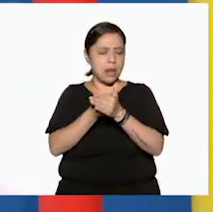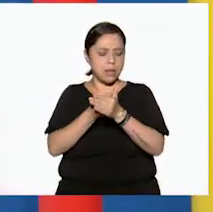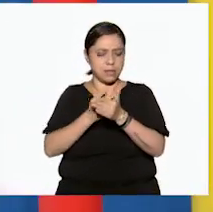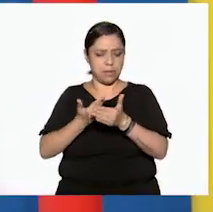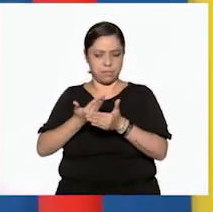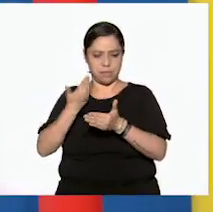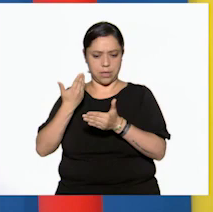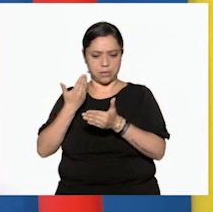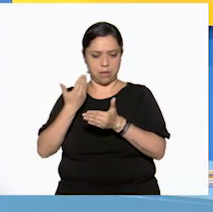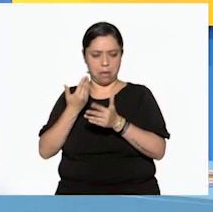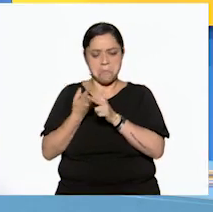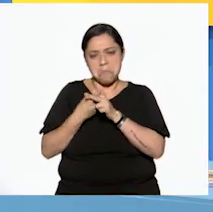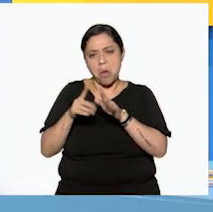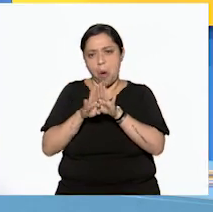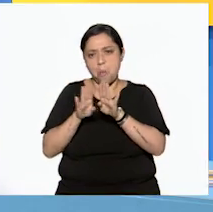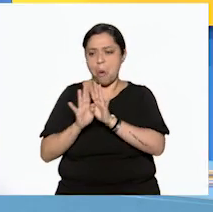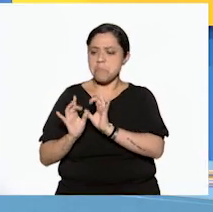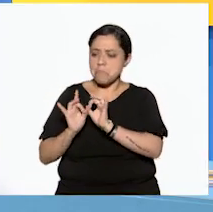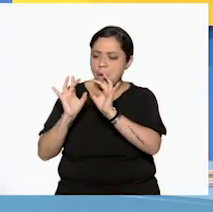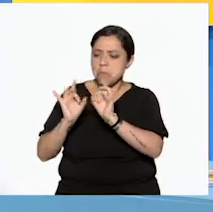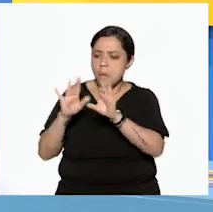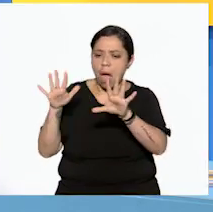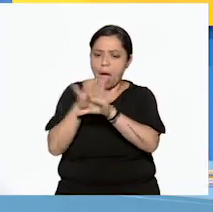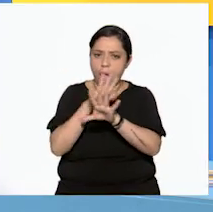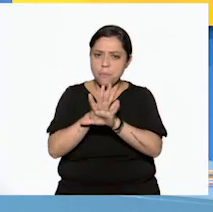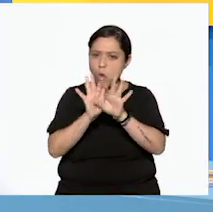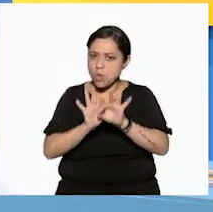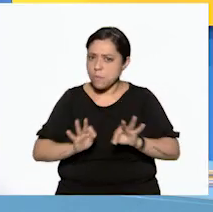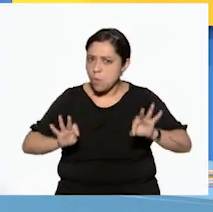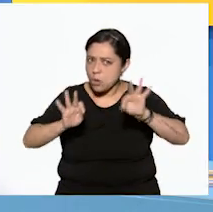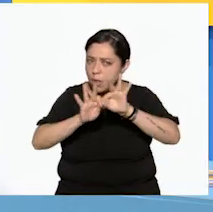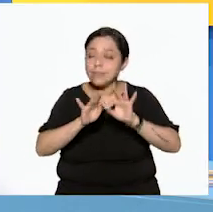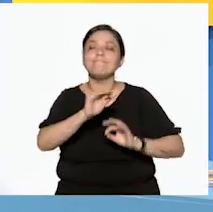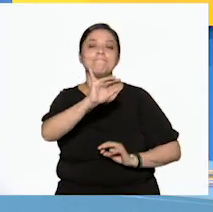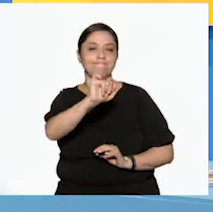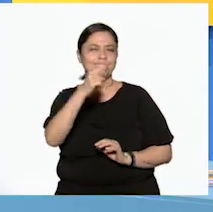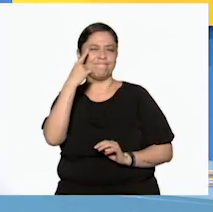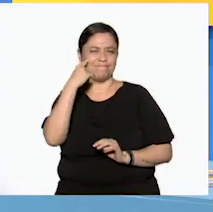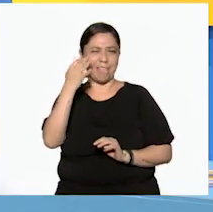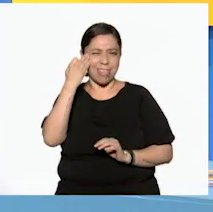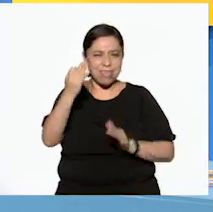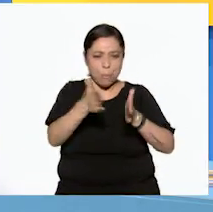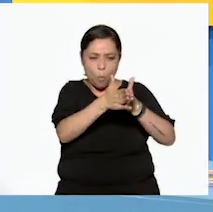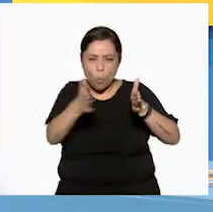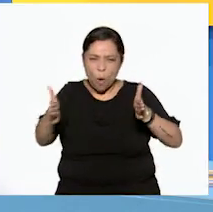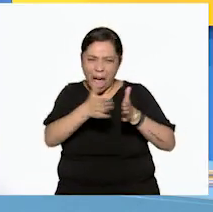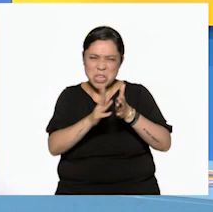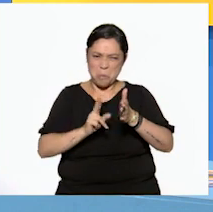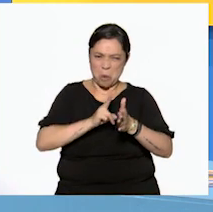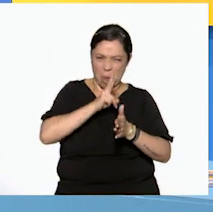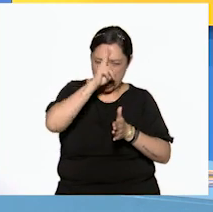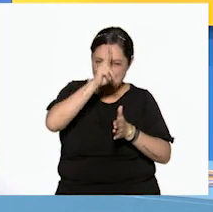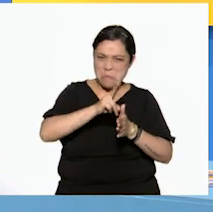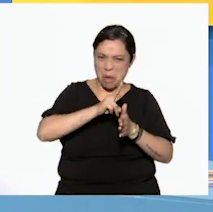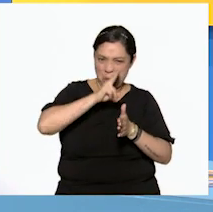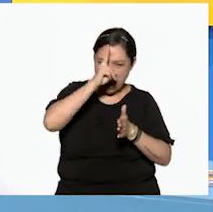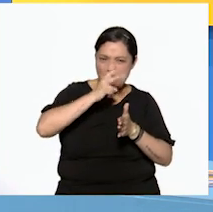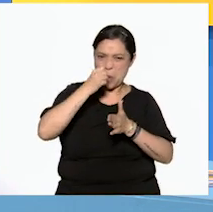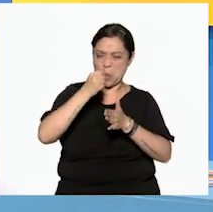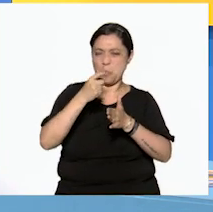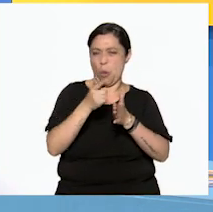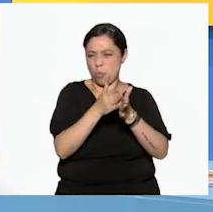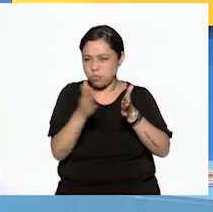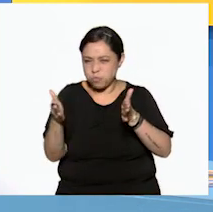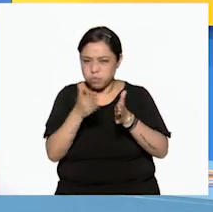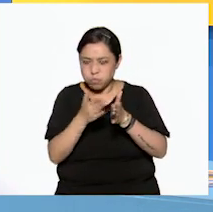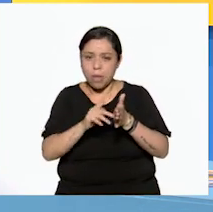cambios importantes, ¿no? Correcto. Después de los años más violentos de la Revolución Mexicana, le siguió un periodo de